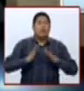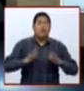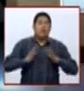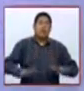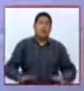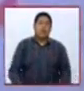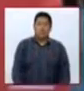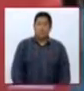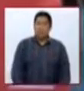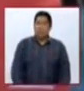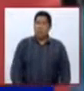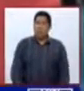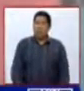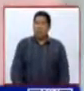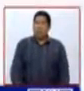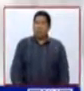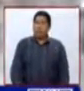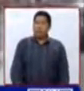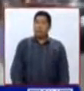calma.